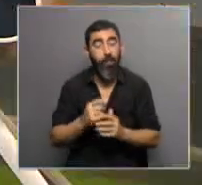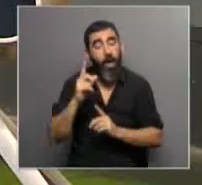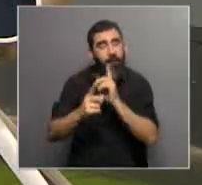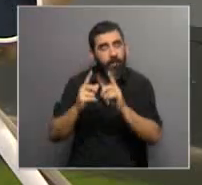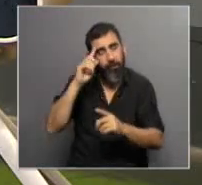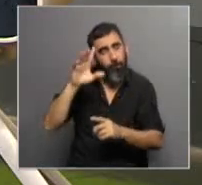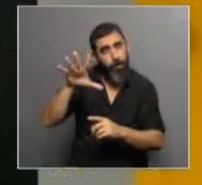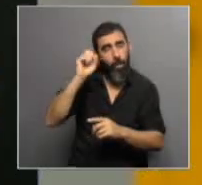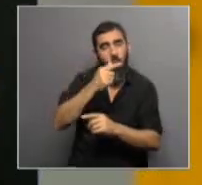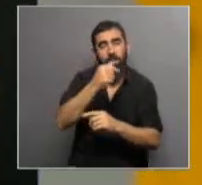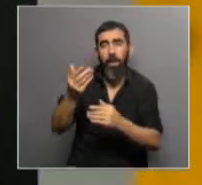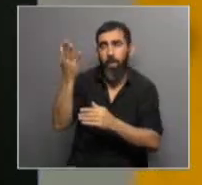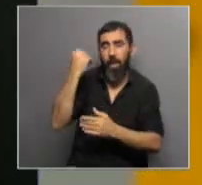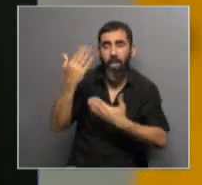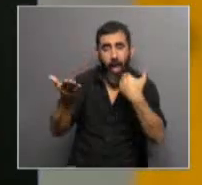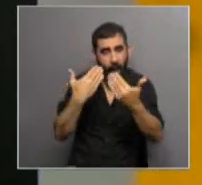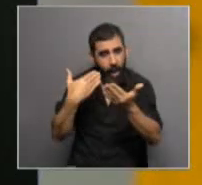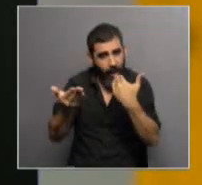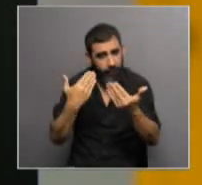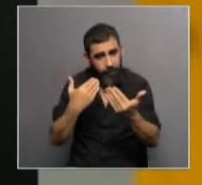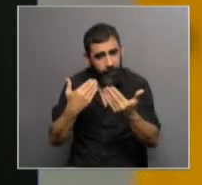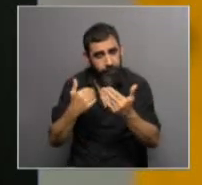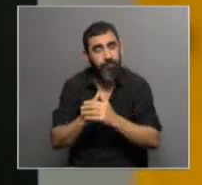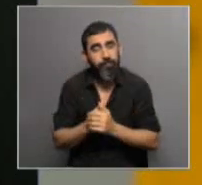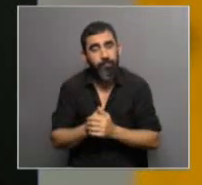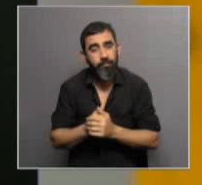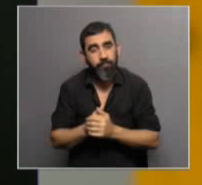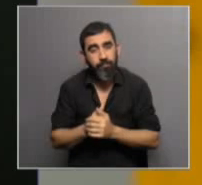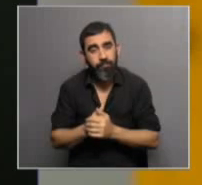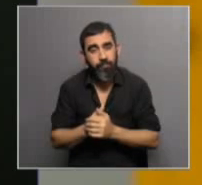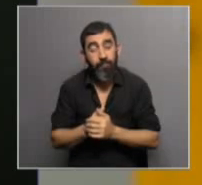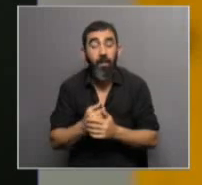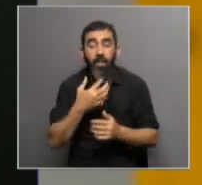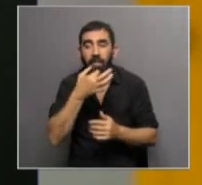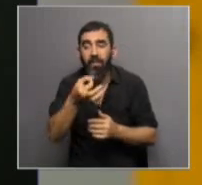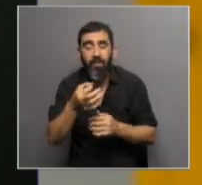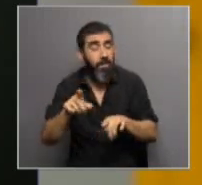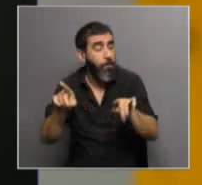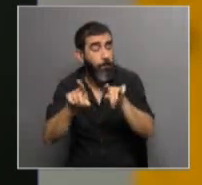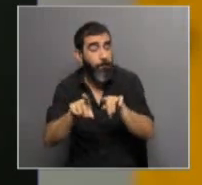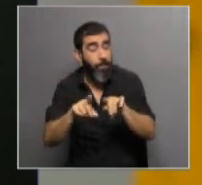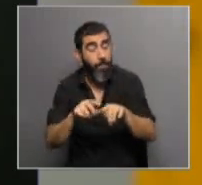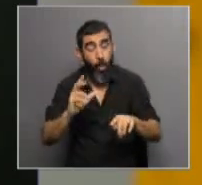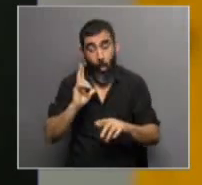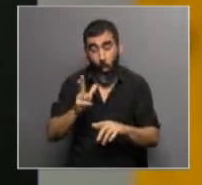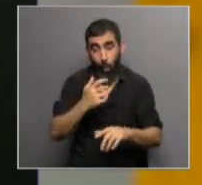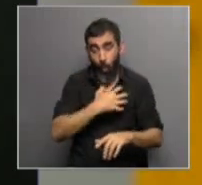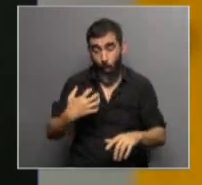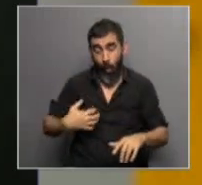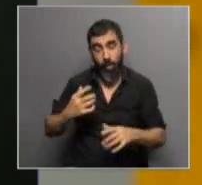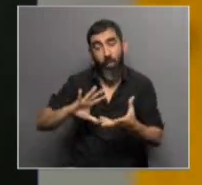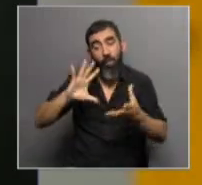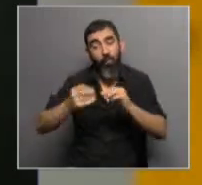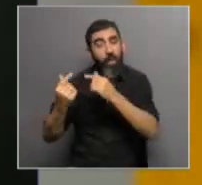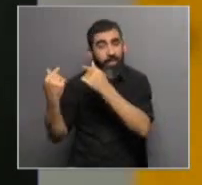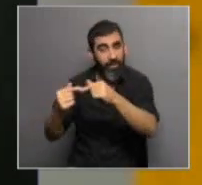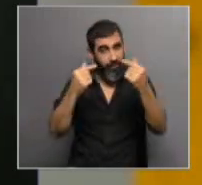la conversación que teníamos la semana pasada con gianfranco long grompone quien deseamos hablaba exactamente era esa parte del cuerpo humano pero desde otro punto de vista